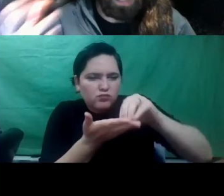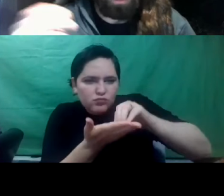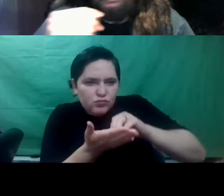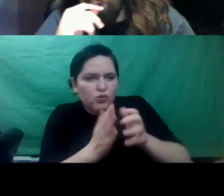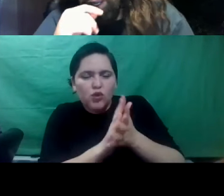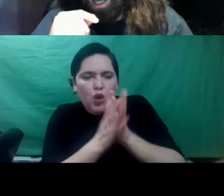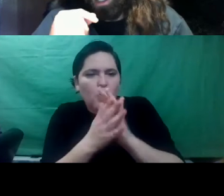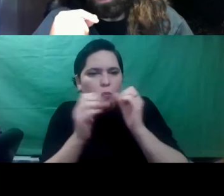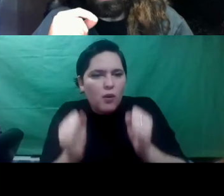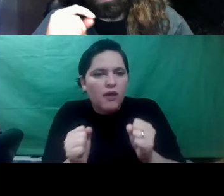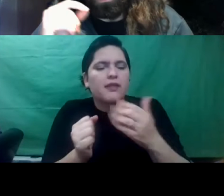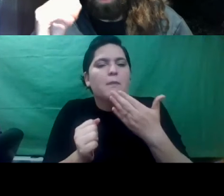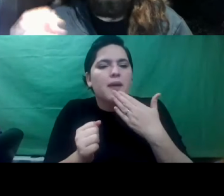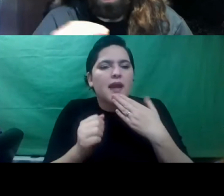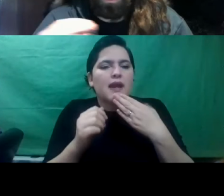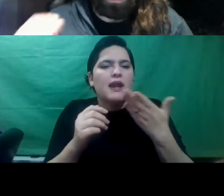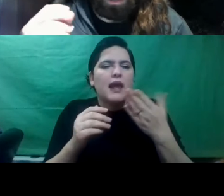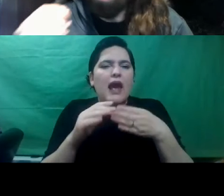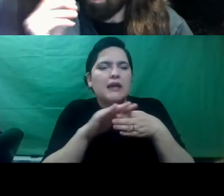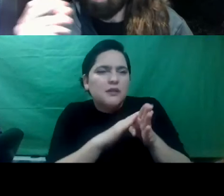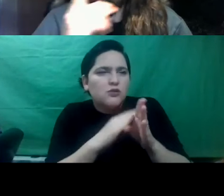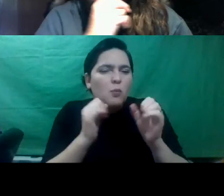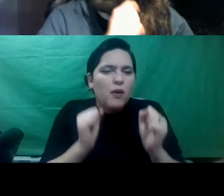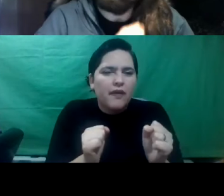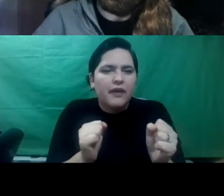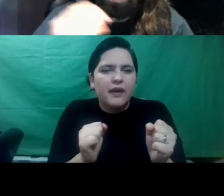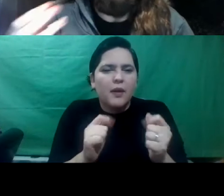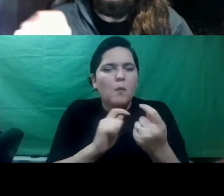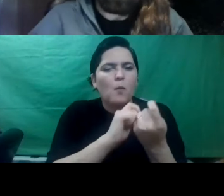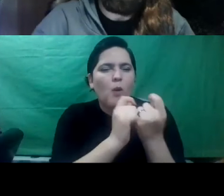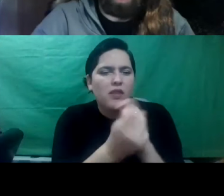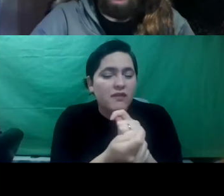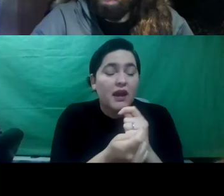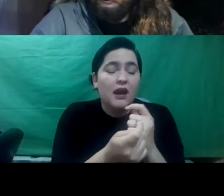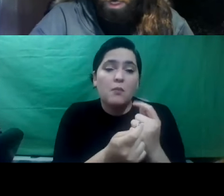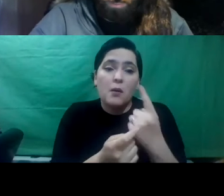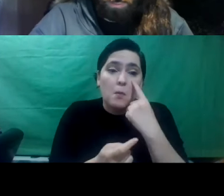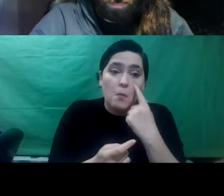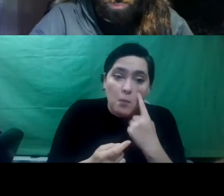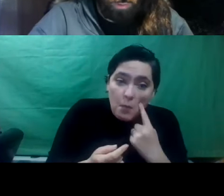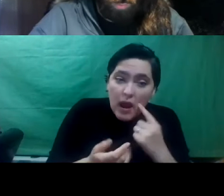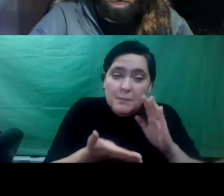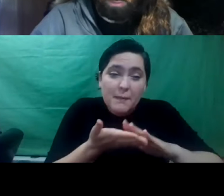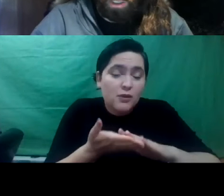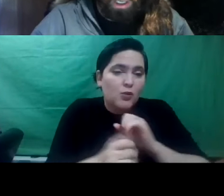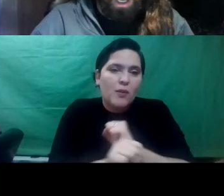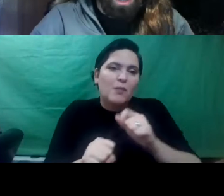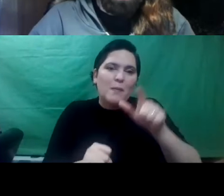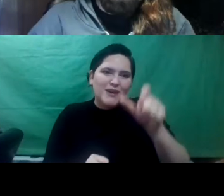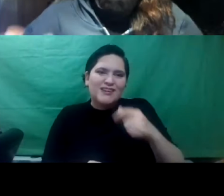también acceso a modificaciones del sistema que no se pueden hacer experimentalmente, sobre todo cuando trabajamos con seres